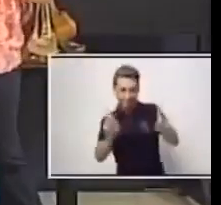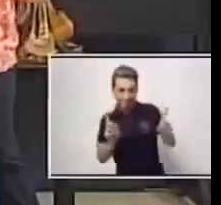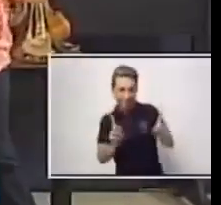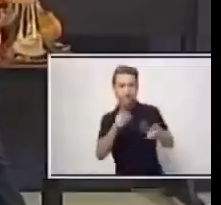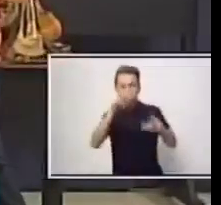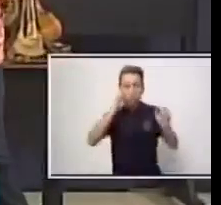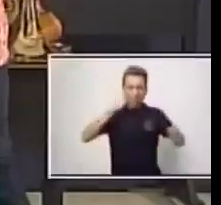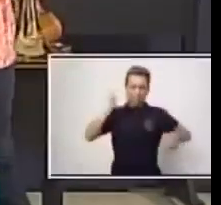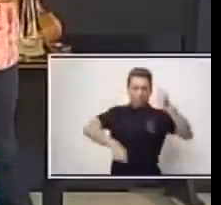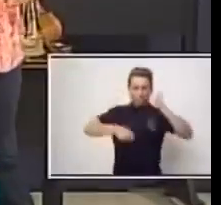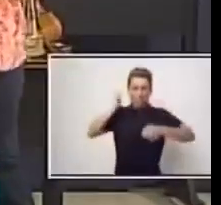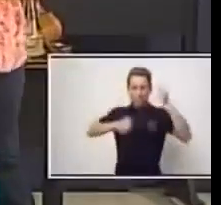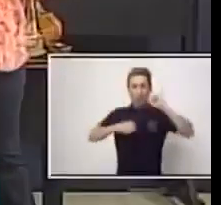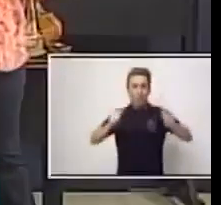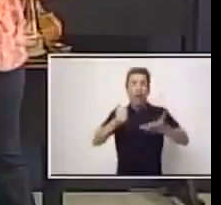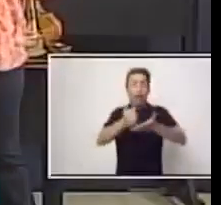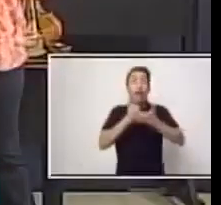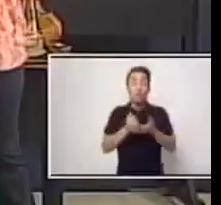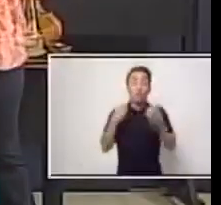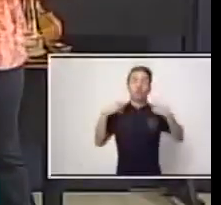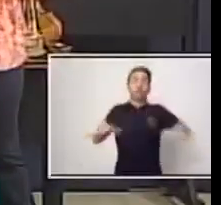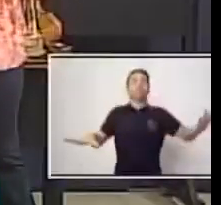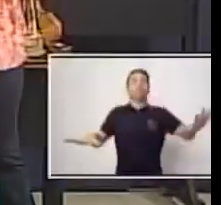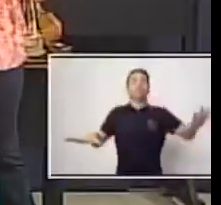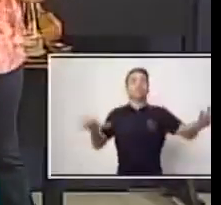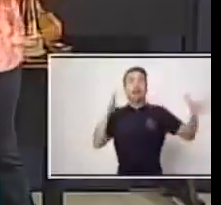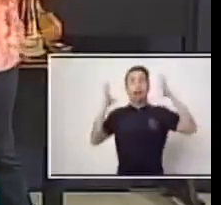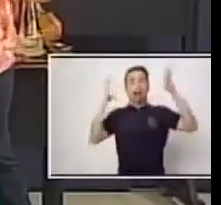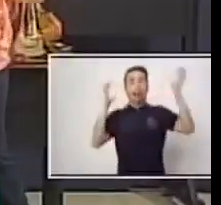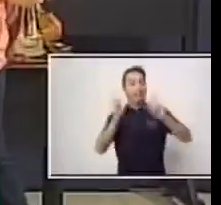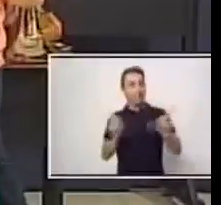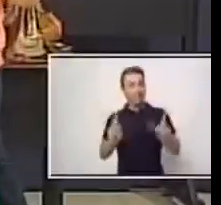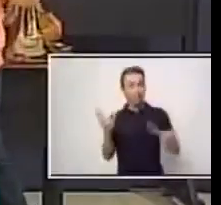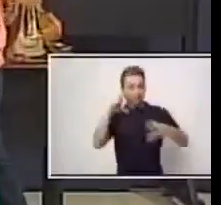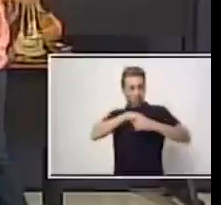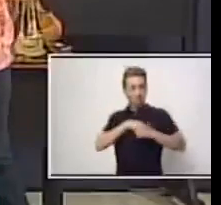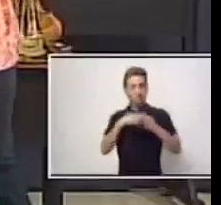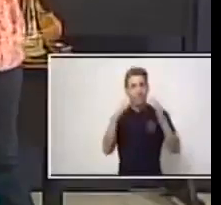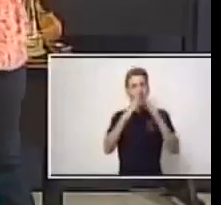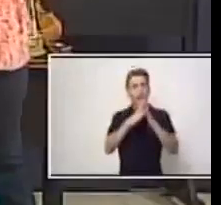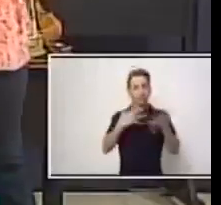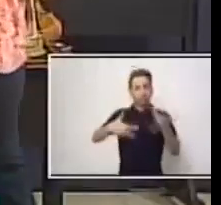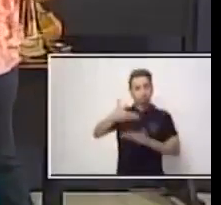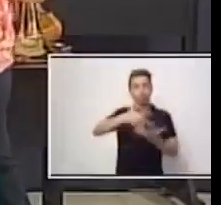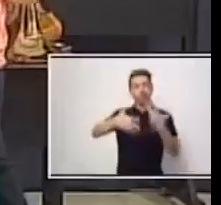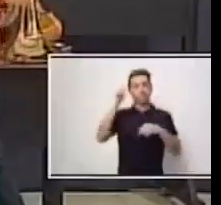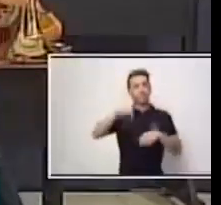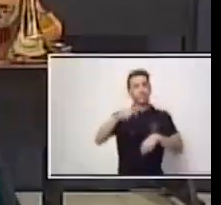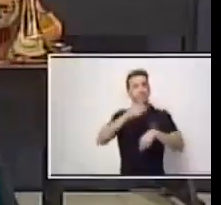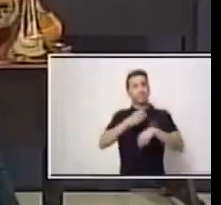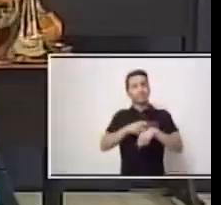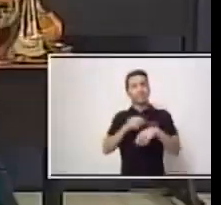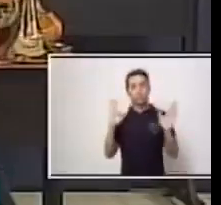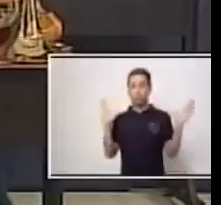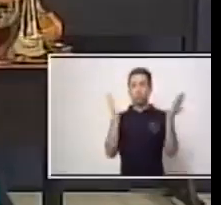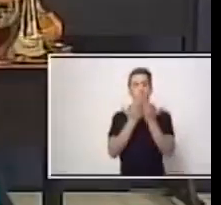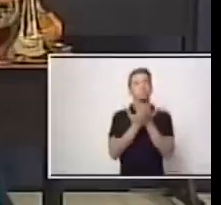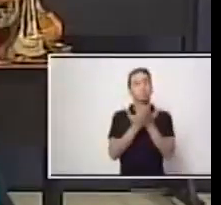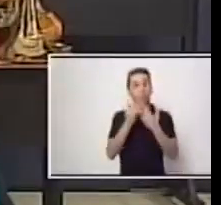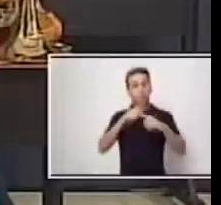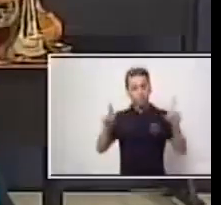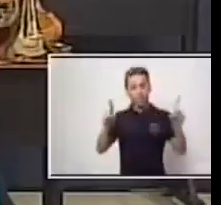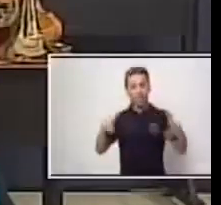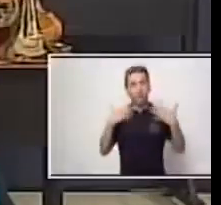hacer bulla, háganlo. Eso nos ayuda a desestresarnos y a vivir adentro de casa en este tiempo que nos toca estar encerraditos, pero